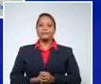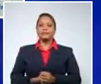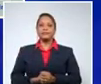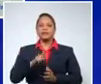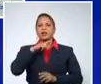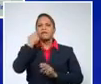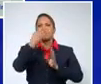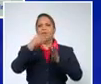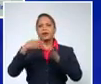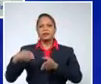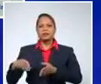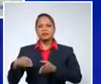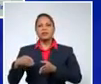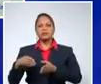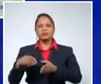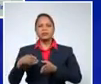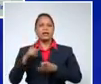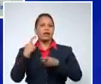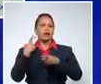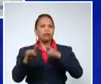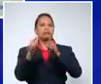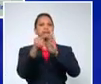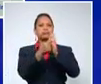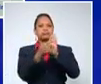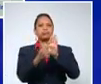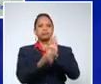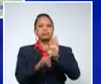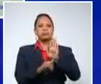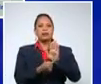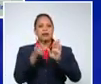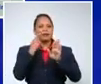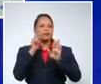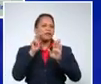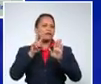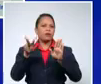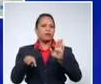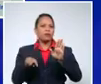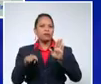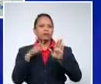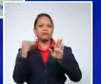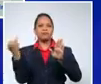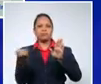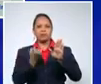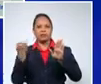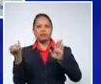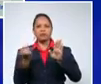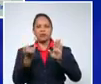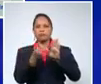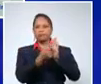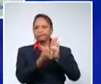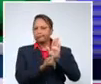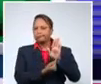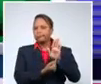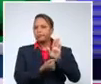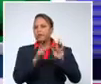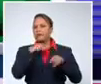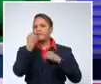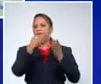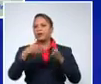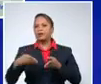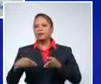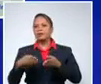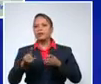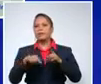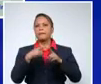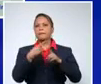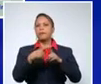Fallecidos, que es el otro indicador que se evalúa también internacionalmente. Fallecidos por millón